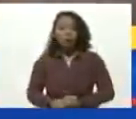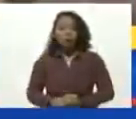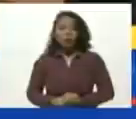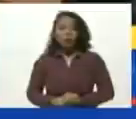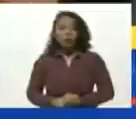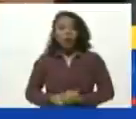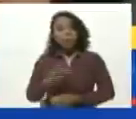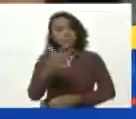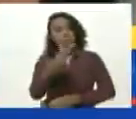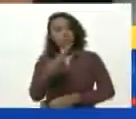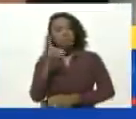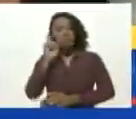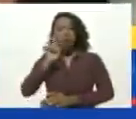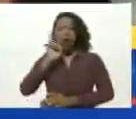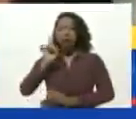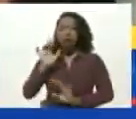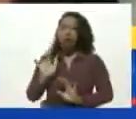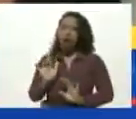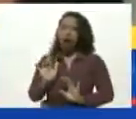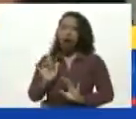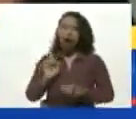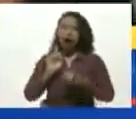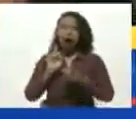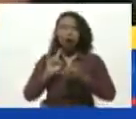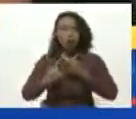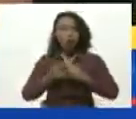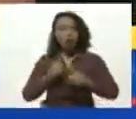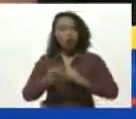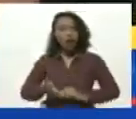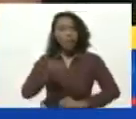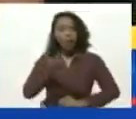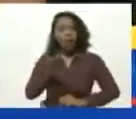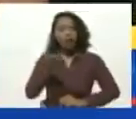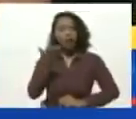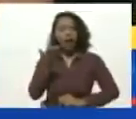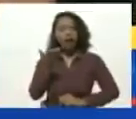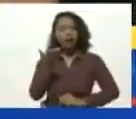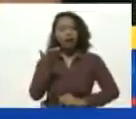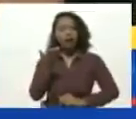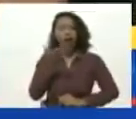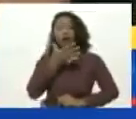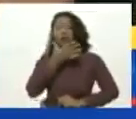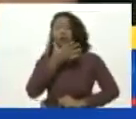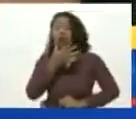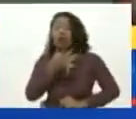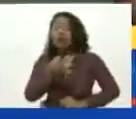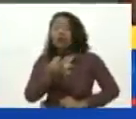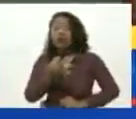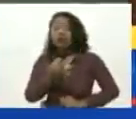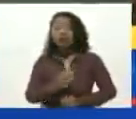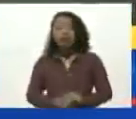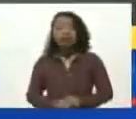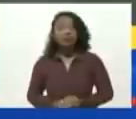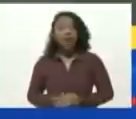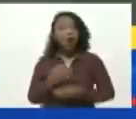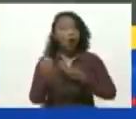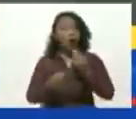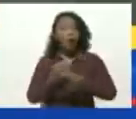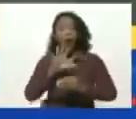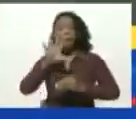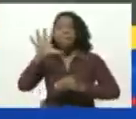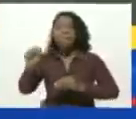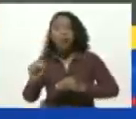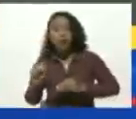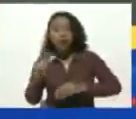Parece mentira que en cosas tan importantes y sencillas como comprar una